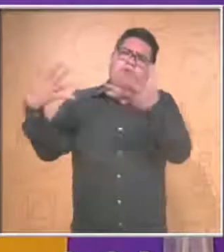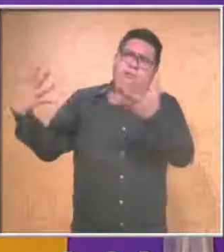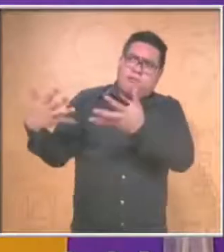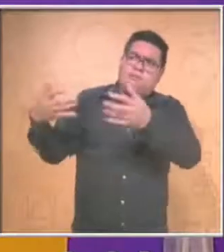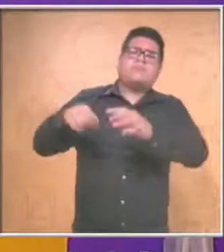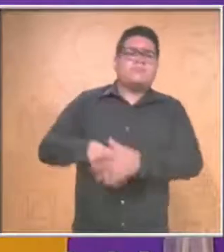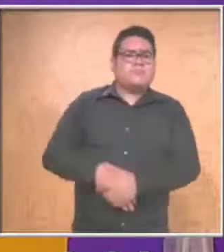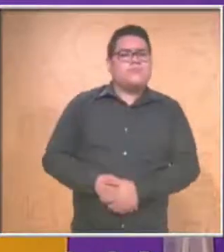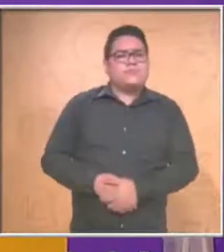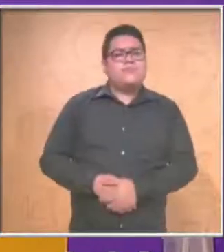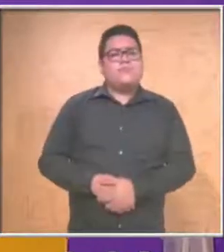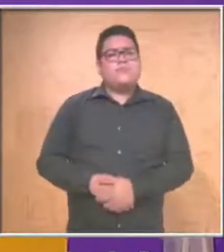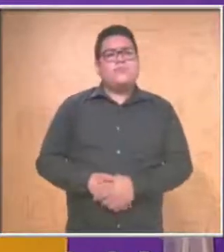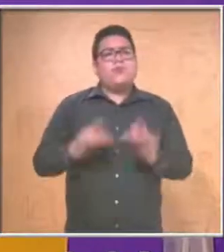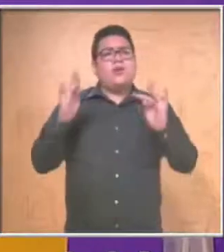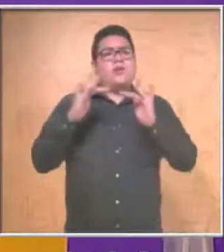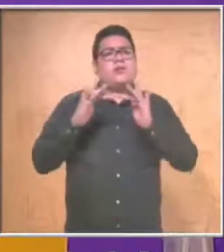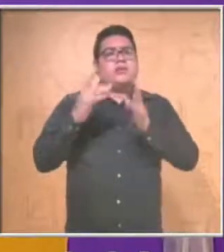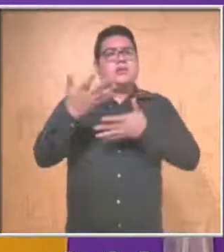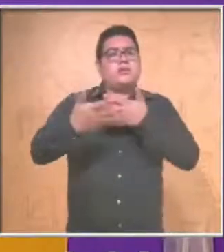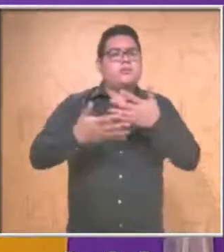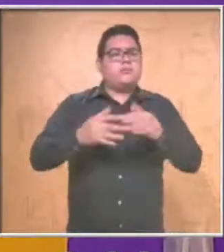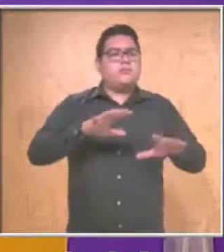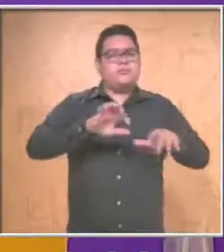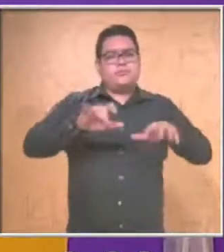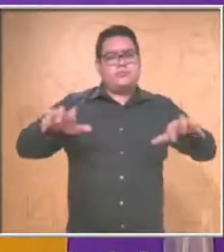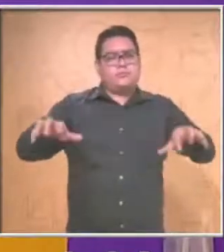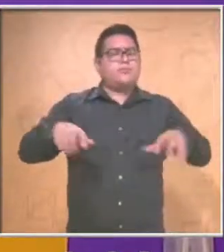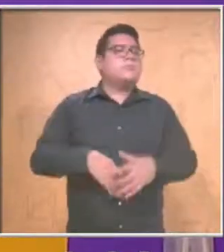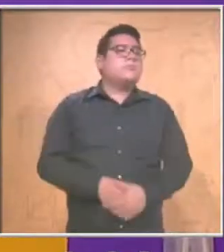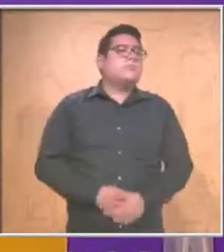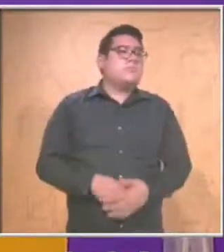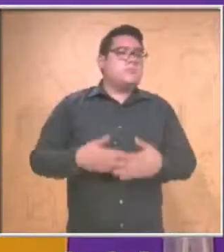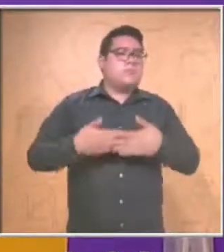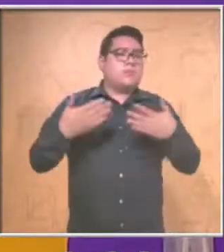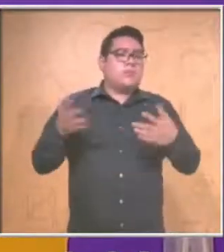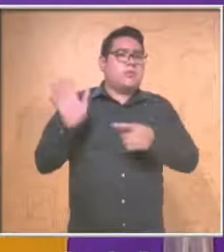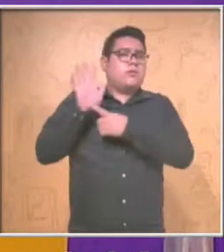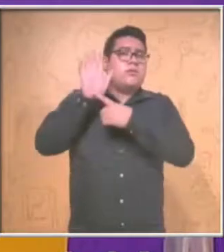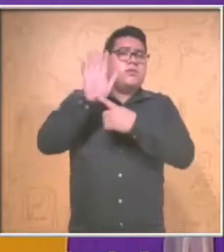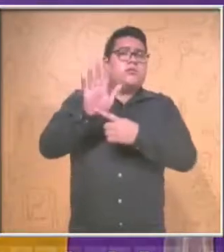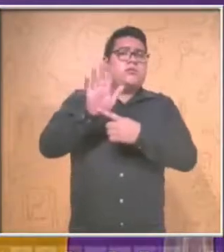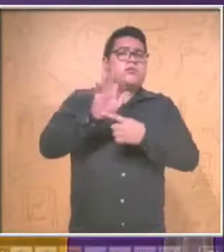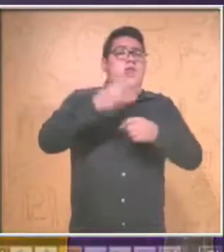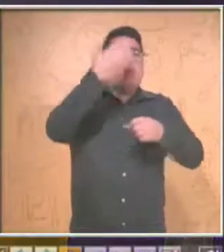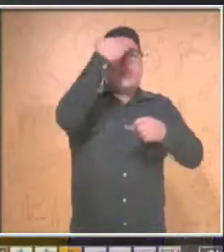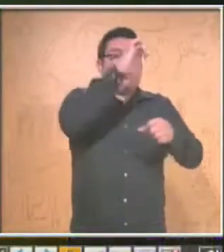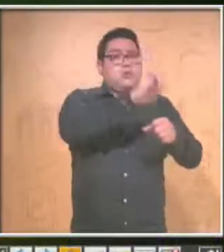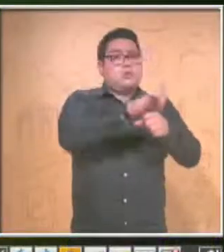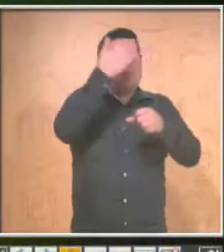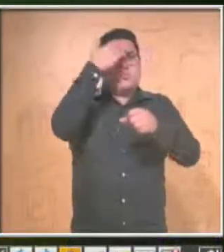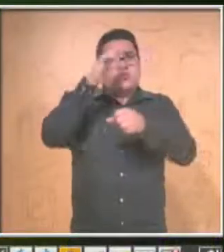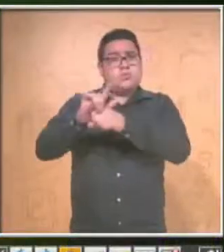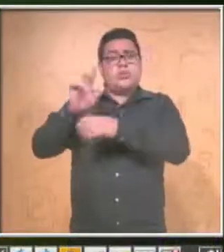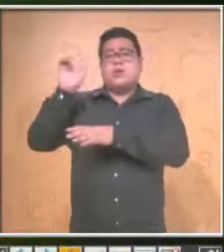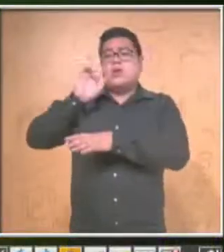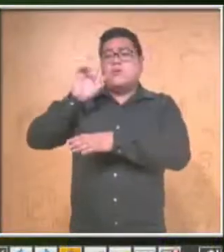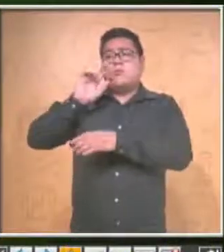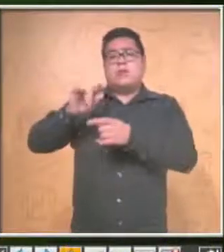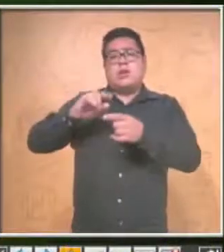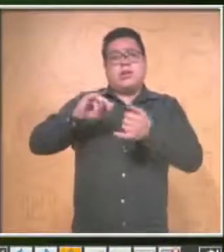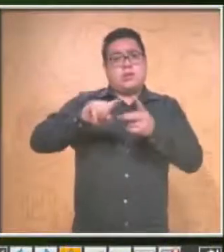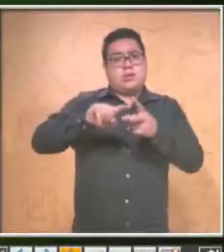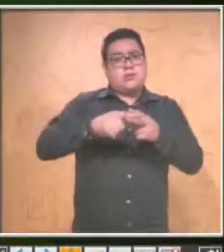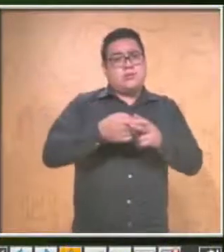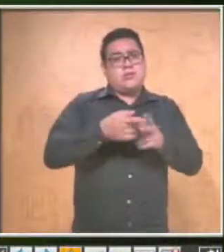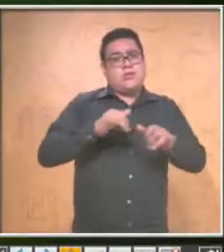para presentar en línea. Te comparto ahora cada una de las culturas que vimos al inicio del mapa